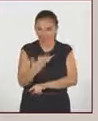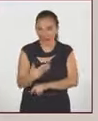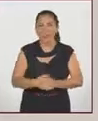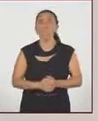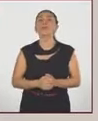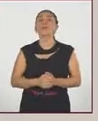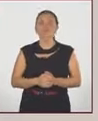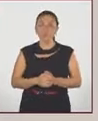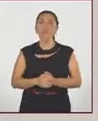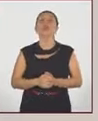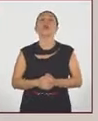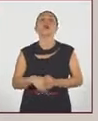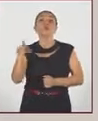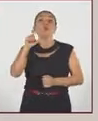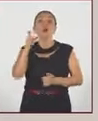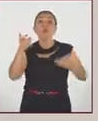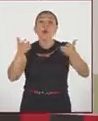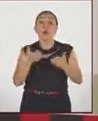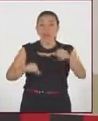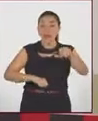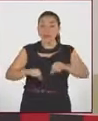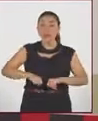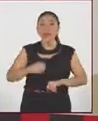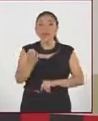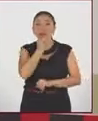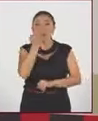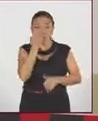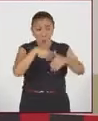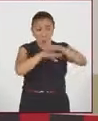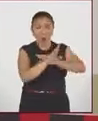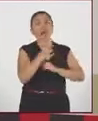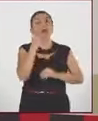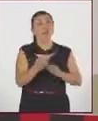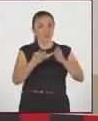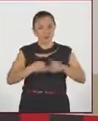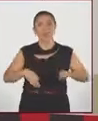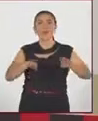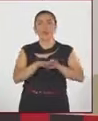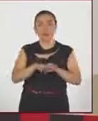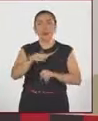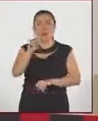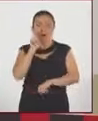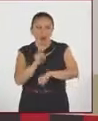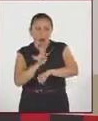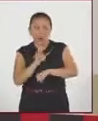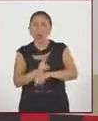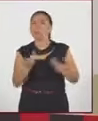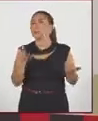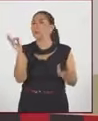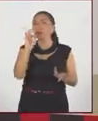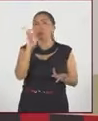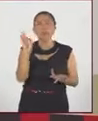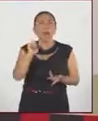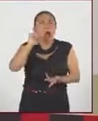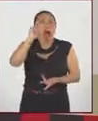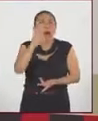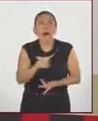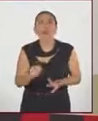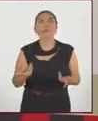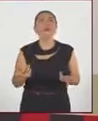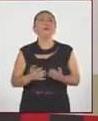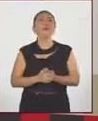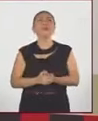Posturas durante las actividades escolares, esto siempre es importante, que no veamos que por alguna falta